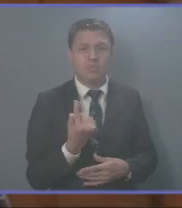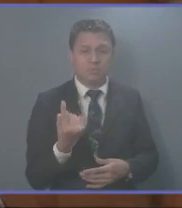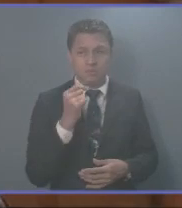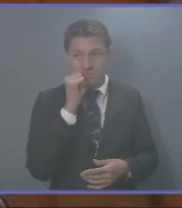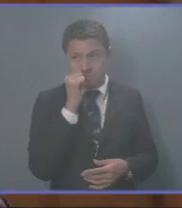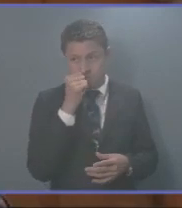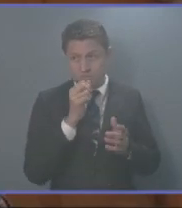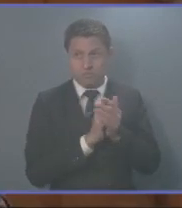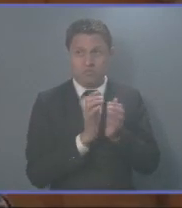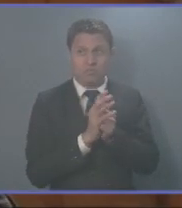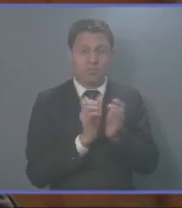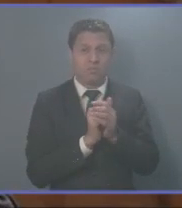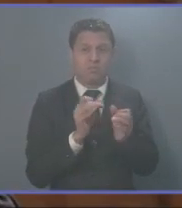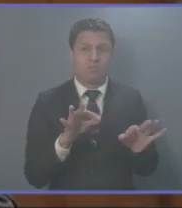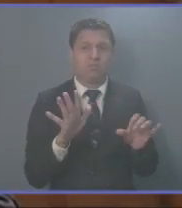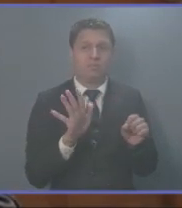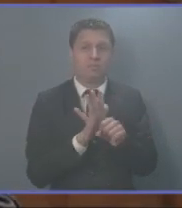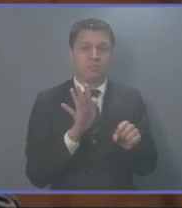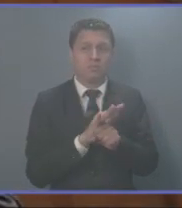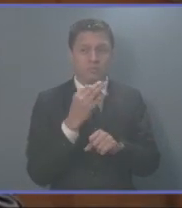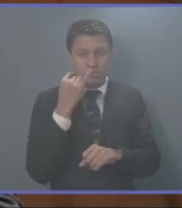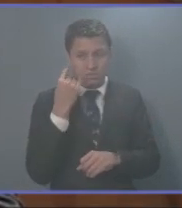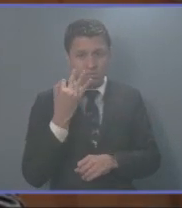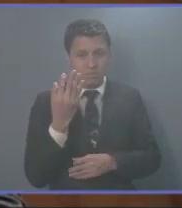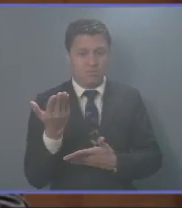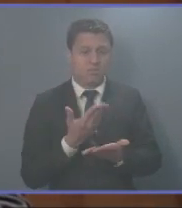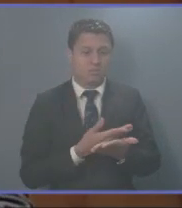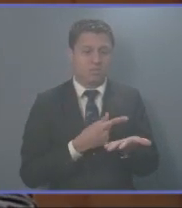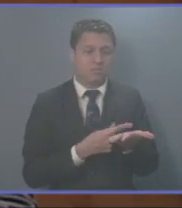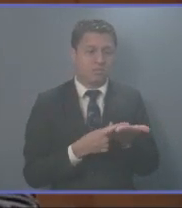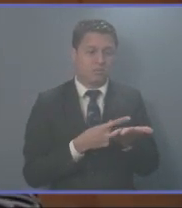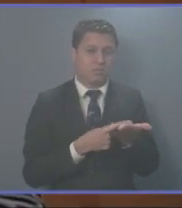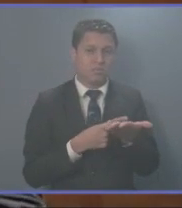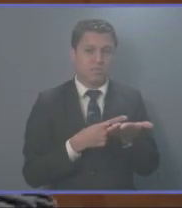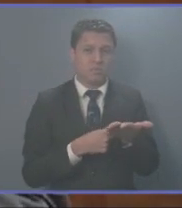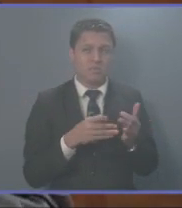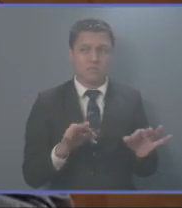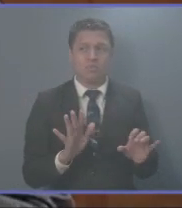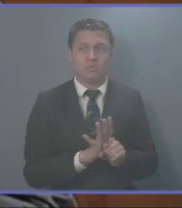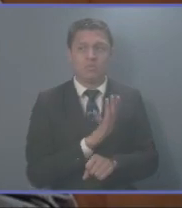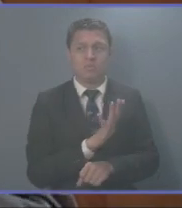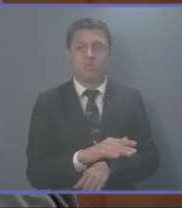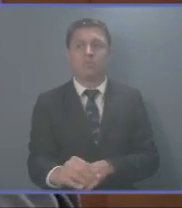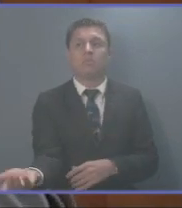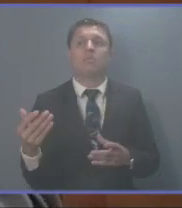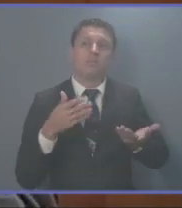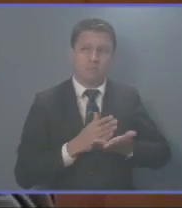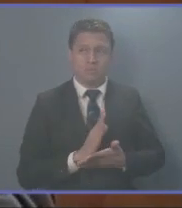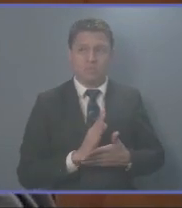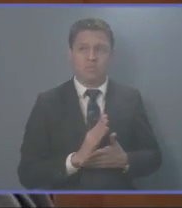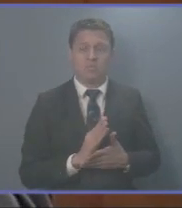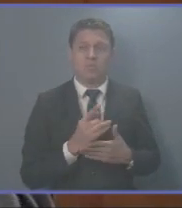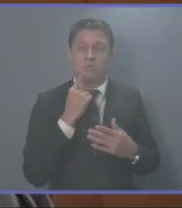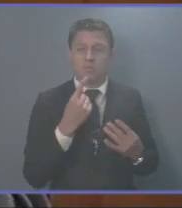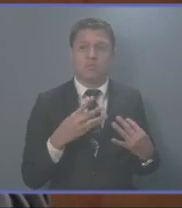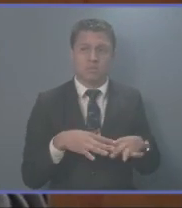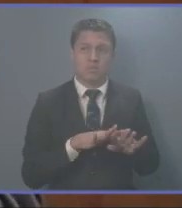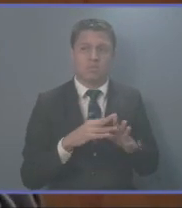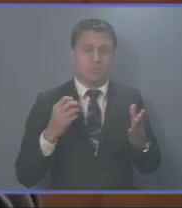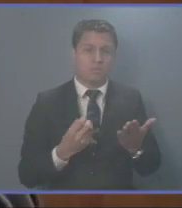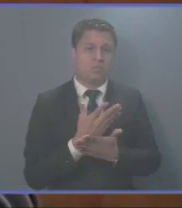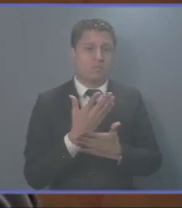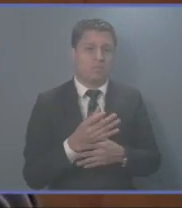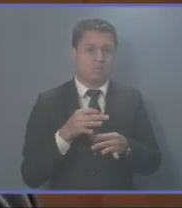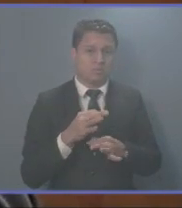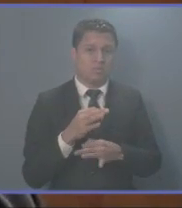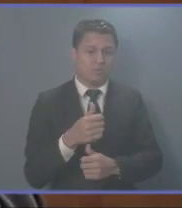un problema complejo que debe ser abordado de manera integral por el Estado, por medio de la incorporación de nuevas